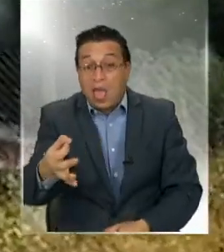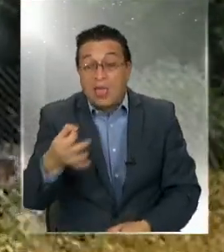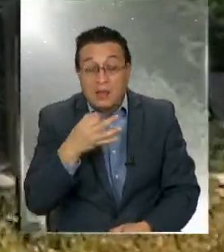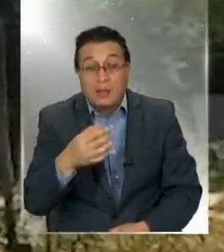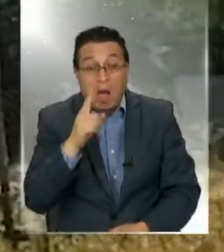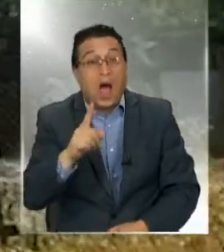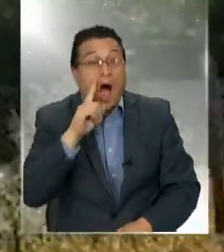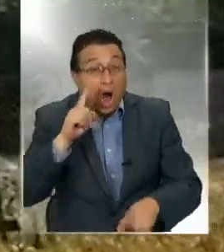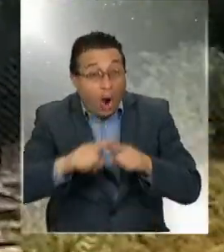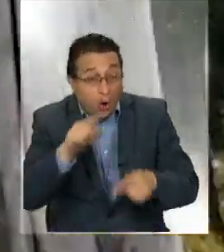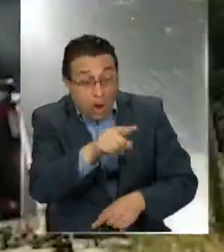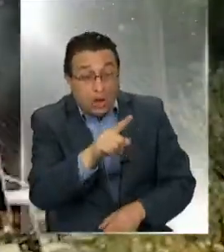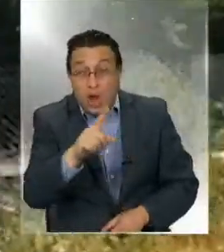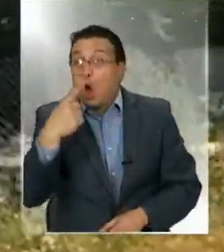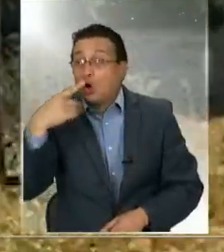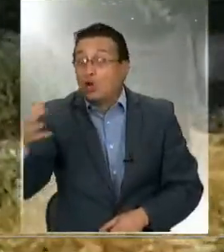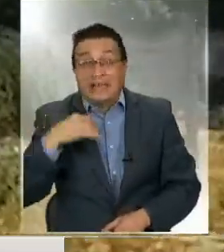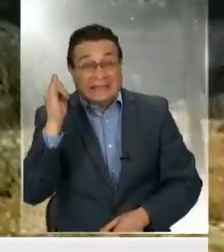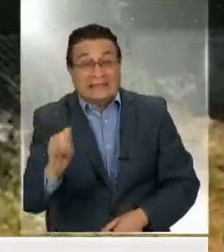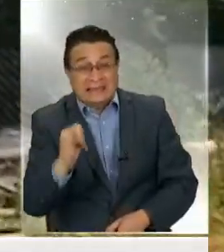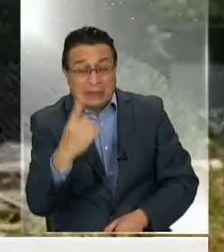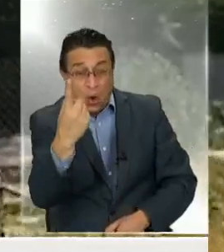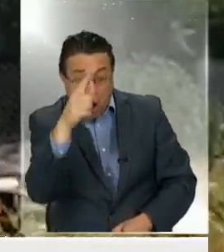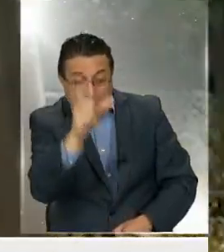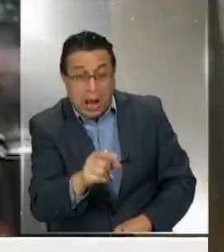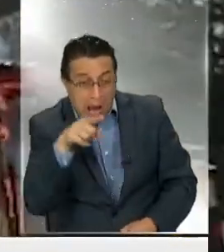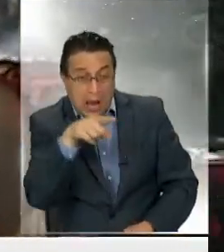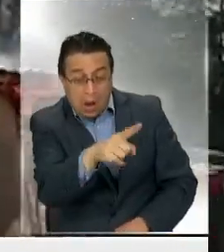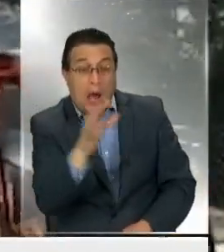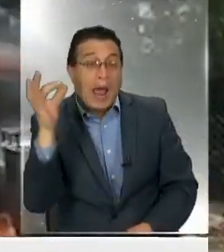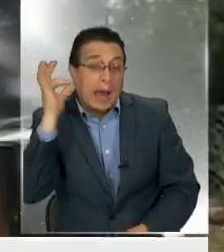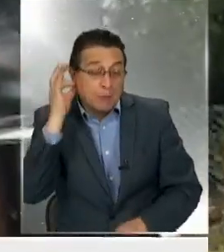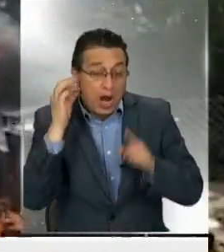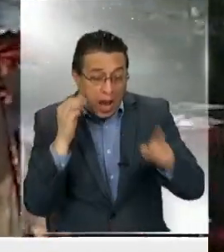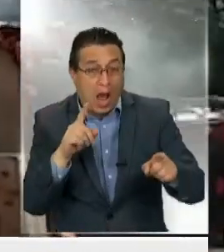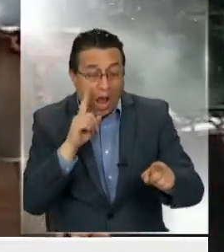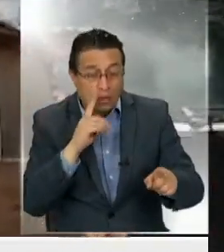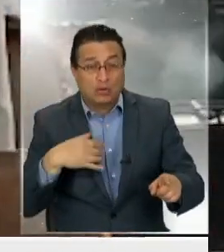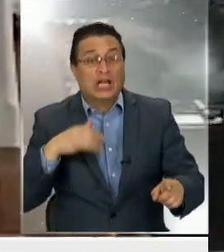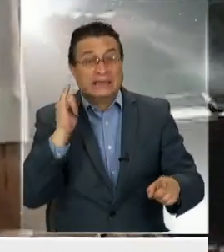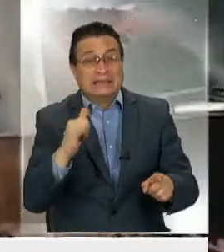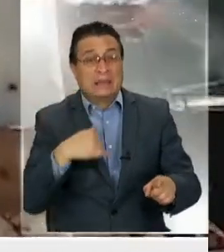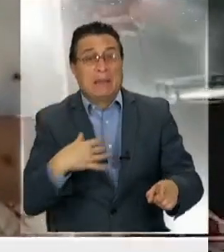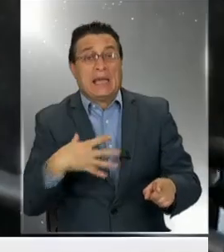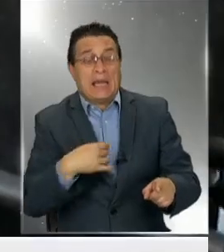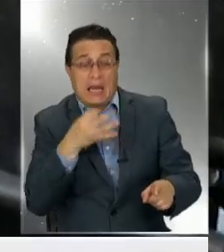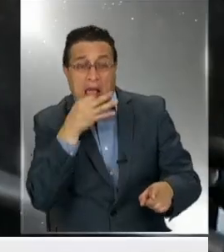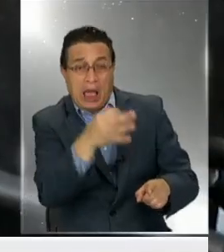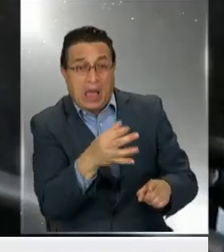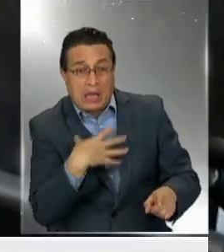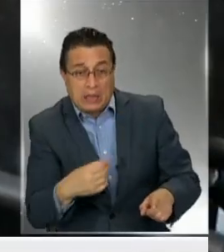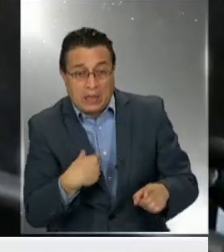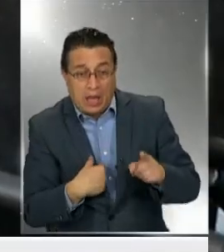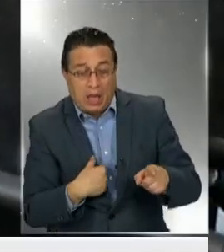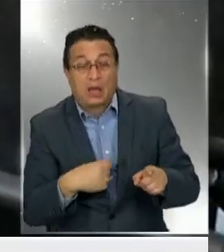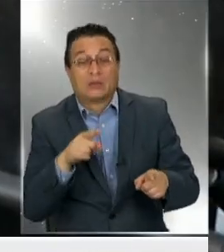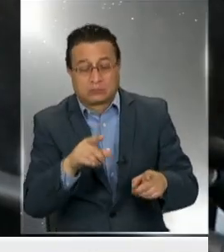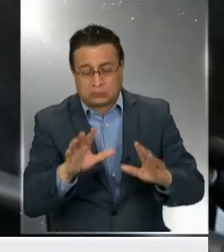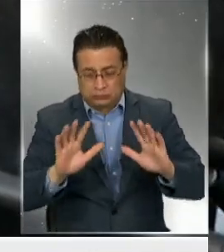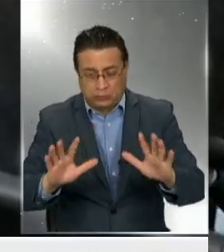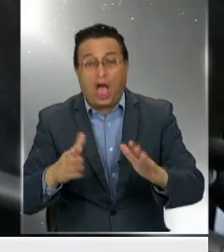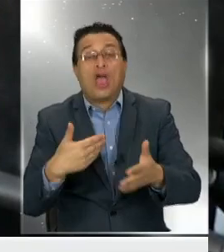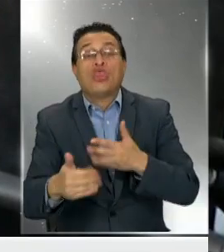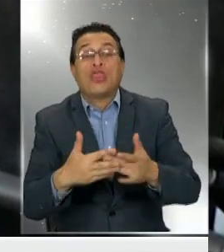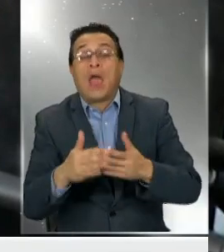¿hay alguien más? Y don Marco le dijo, sí, le dijo, hay una niña allá. Yo le dije, sí, le dije, yo está mi hija, le dije. Y me dijo, ¿dónde